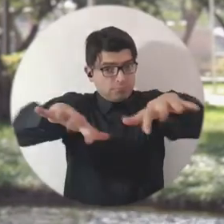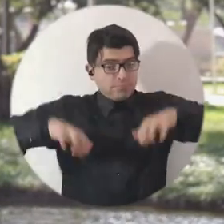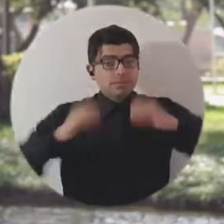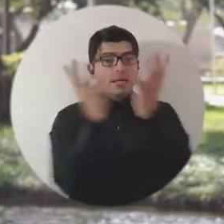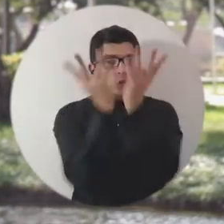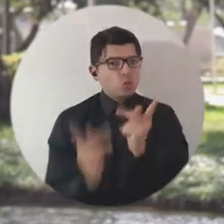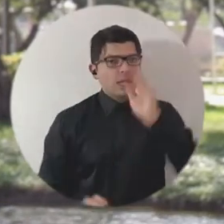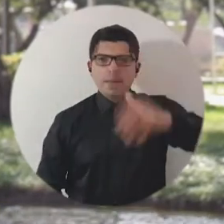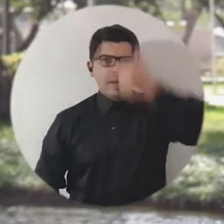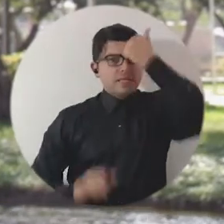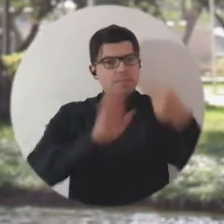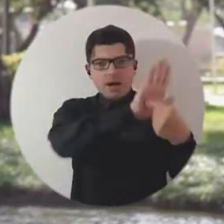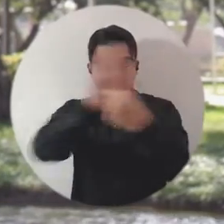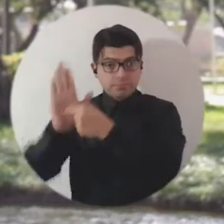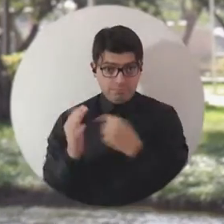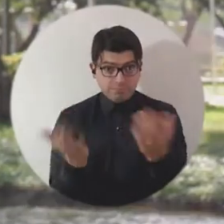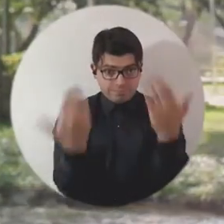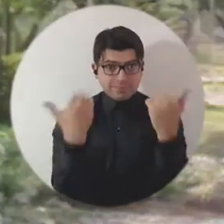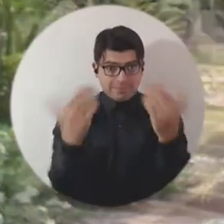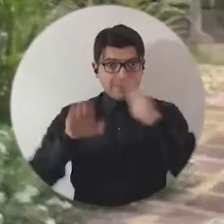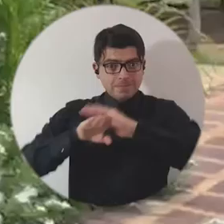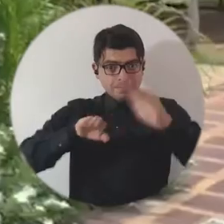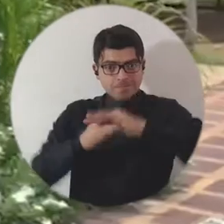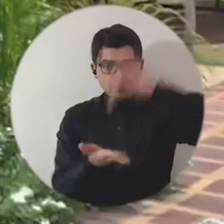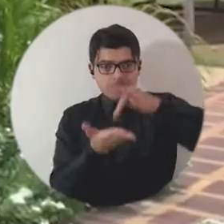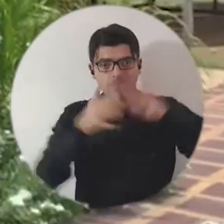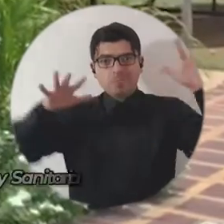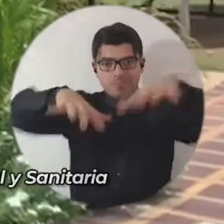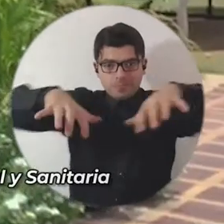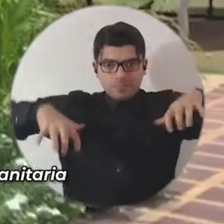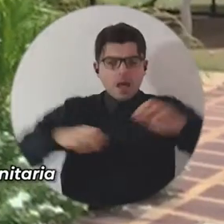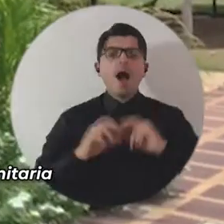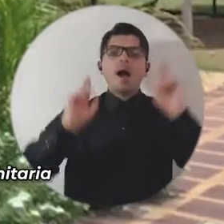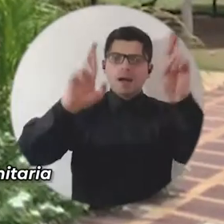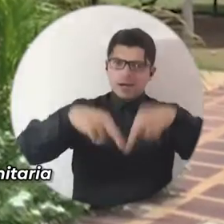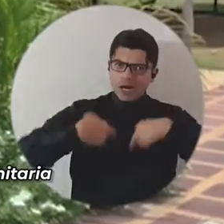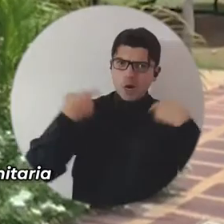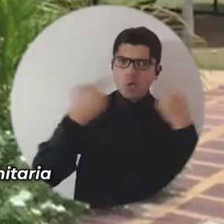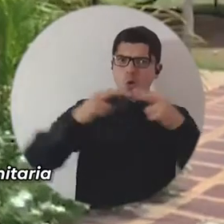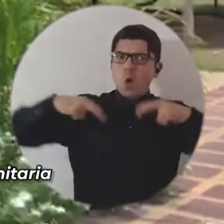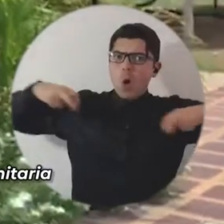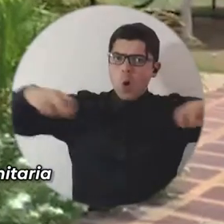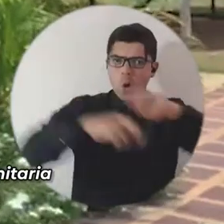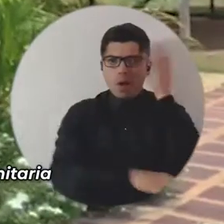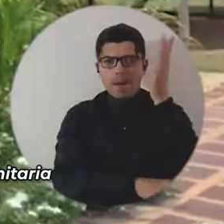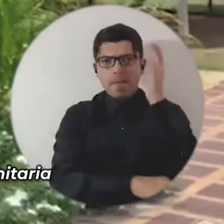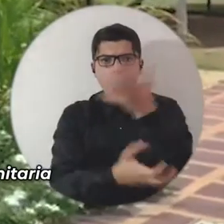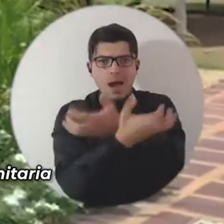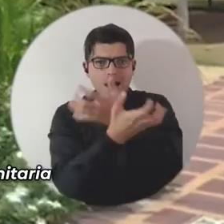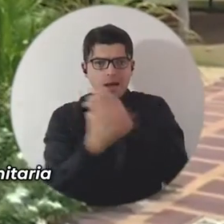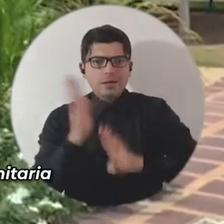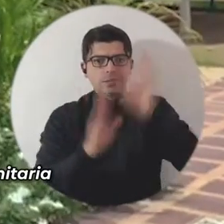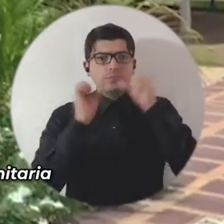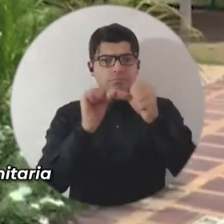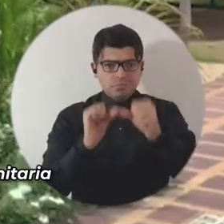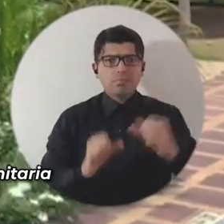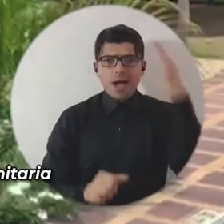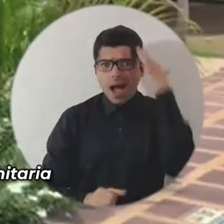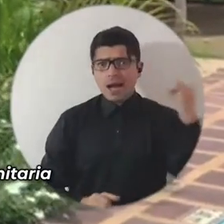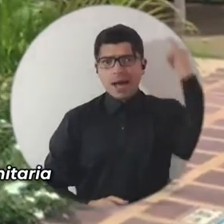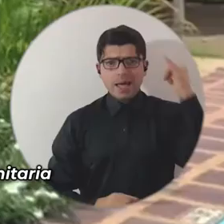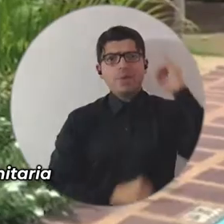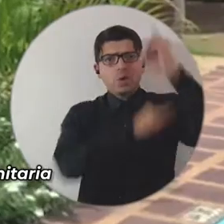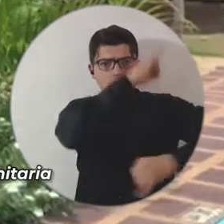que te invitamos a participar en este evento. El Simposio de Ciencia para el Desarrollo Sostenible es un evento académico